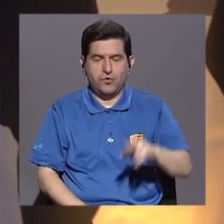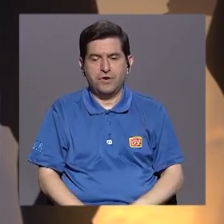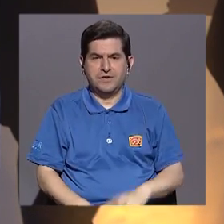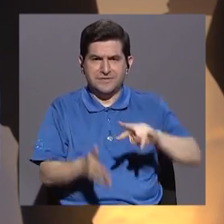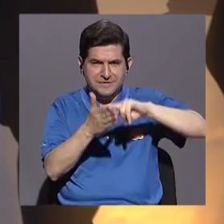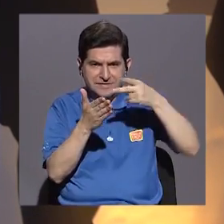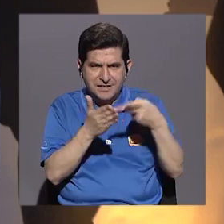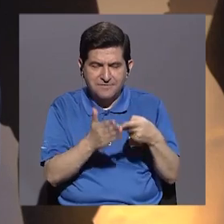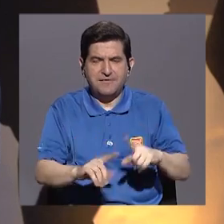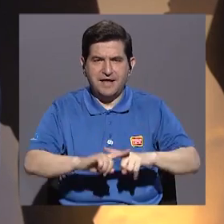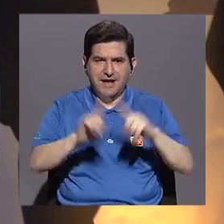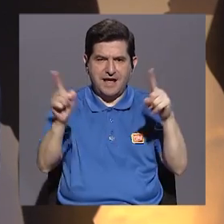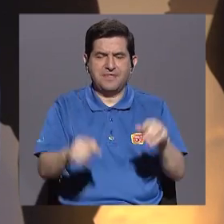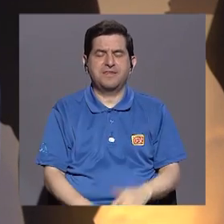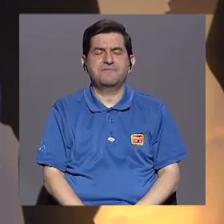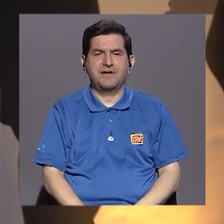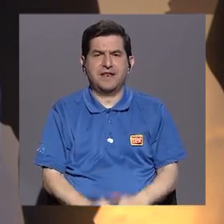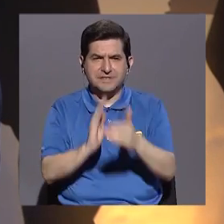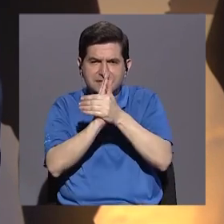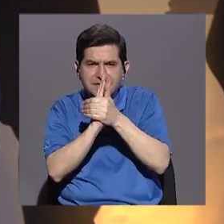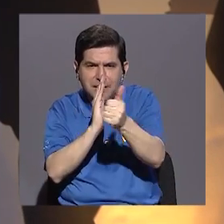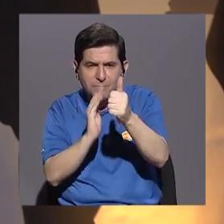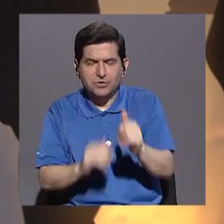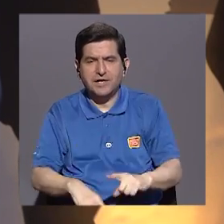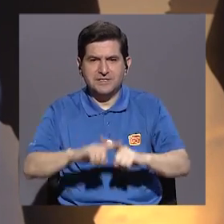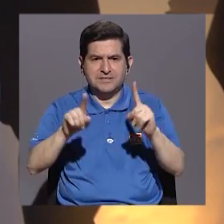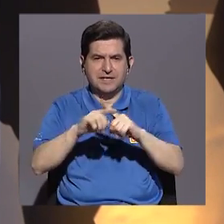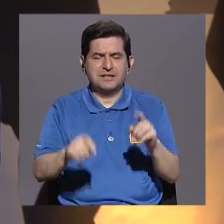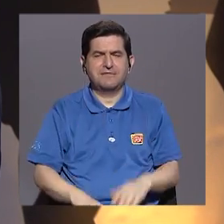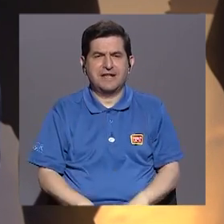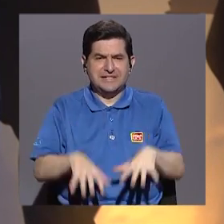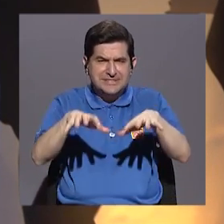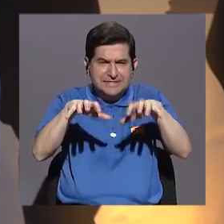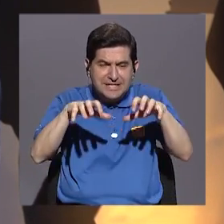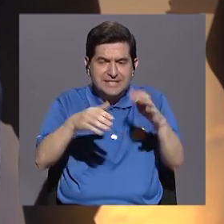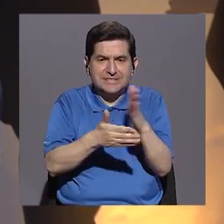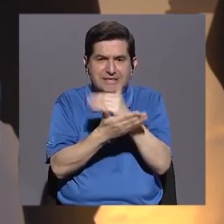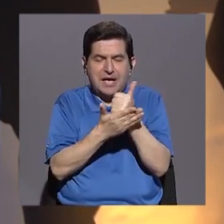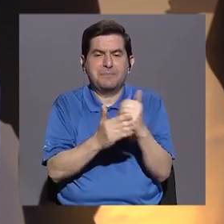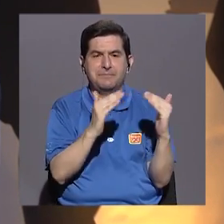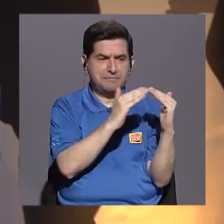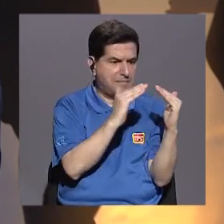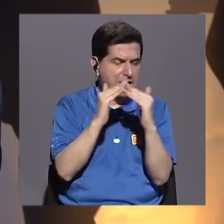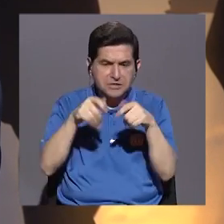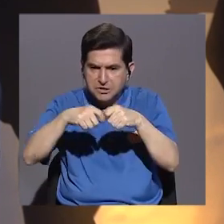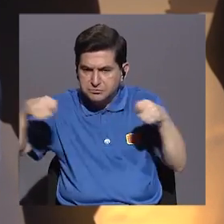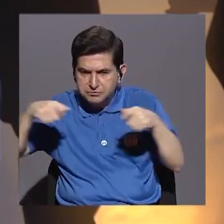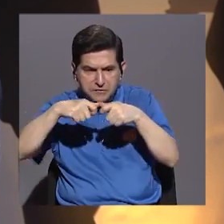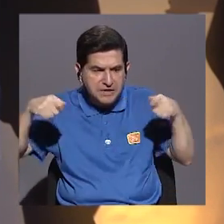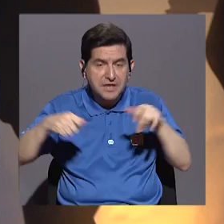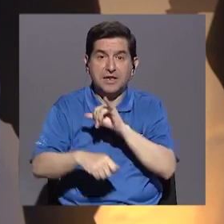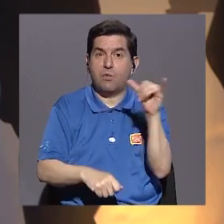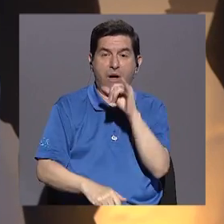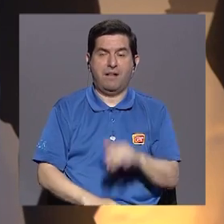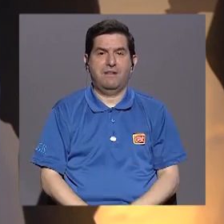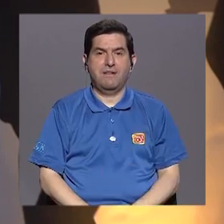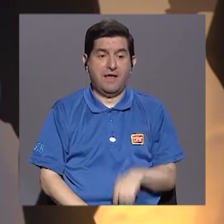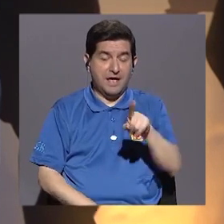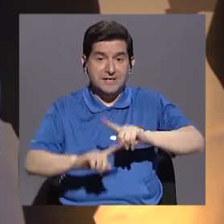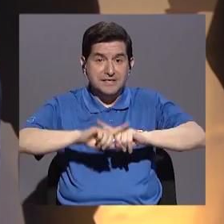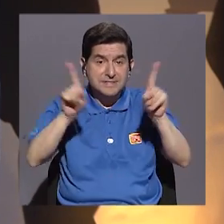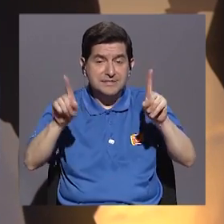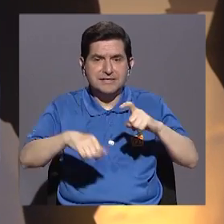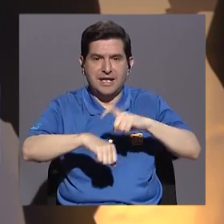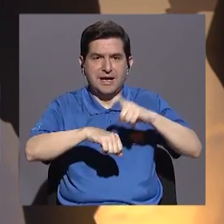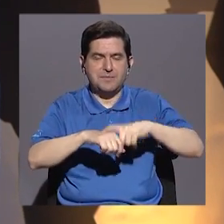produce una diferencia potencial es como medir diferentes tensiones en algunos puntos de nuestras casas esa diferencia potencial en el